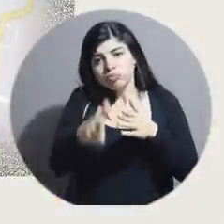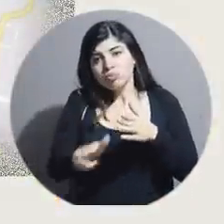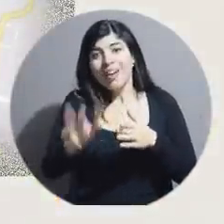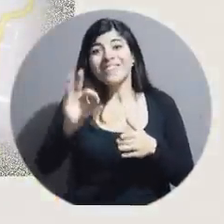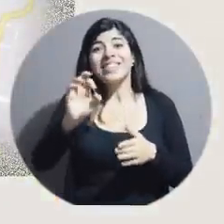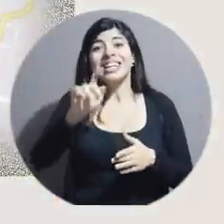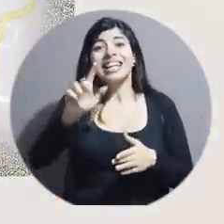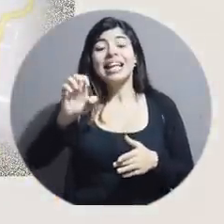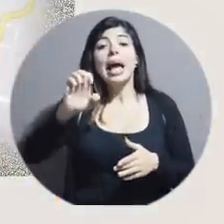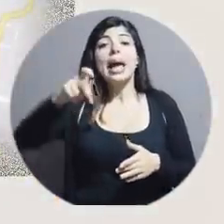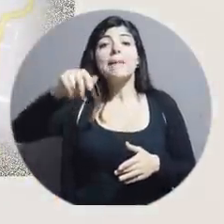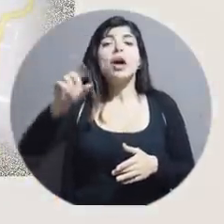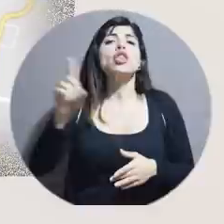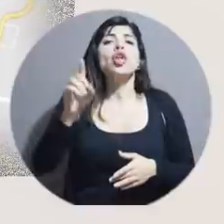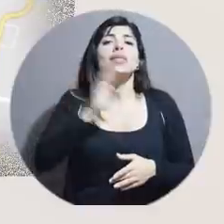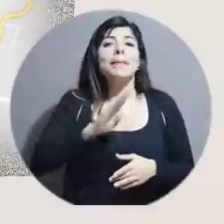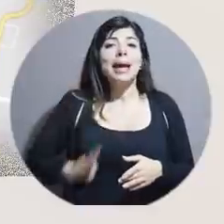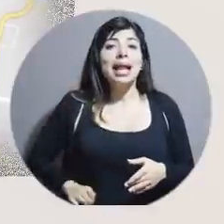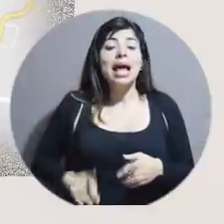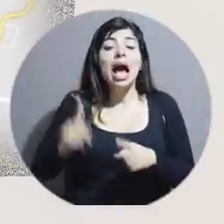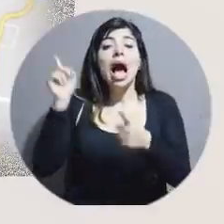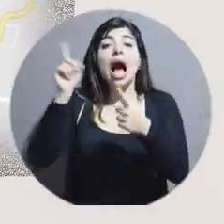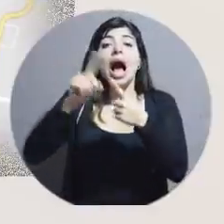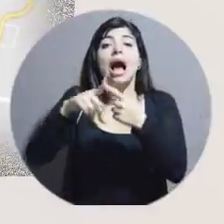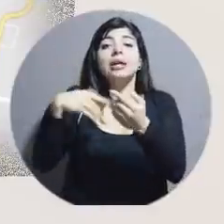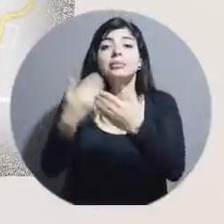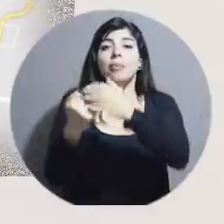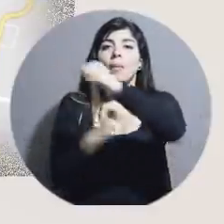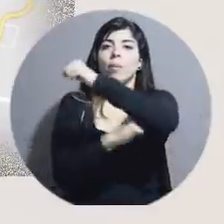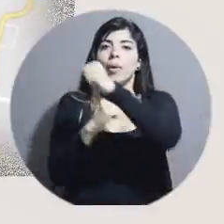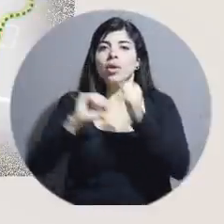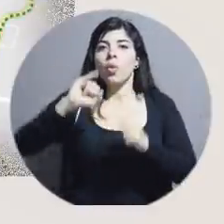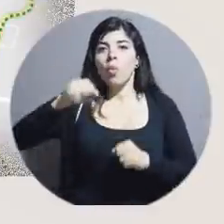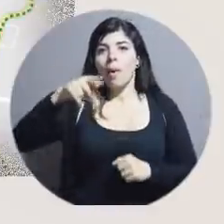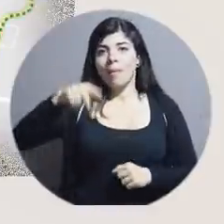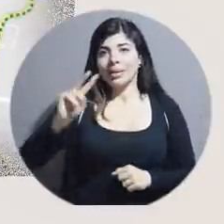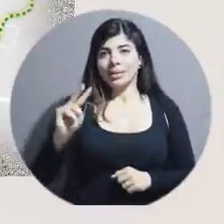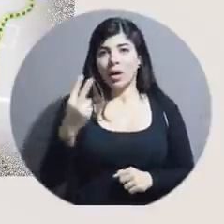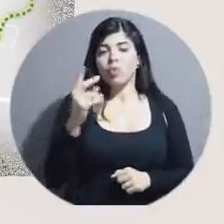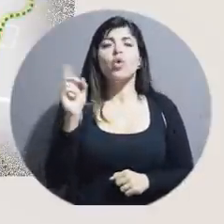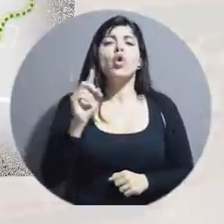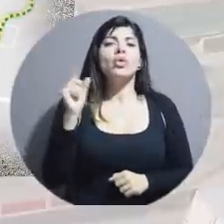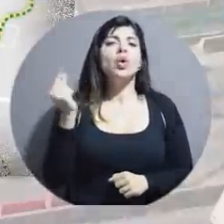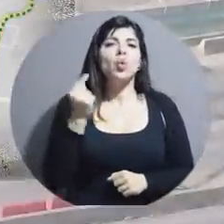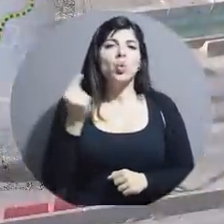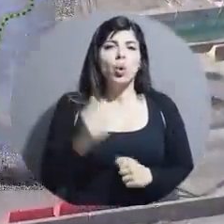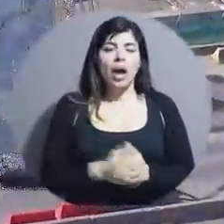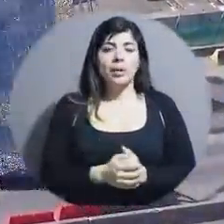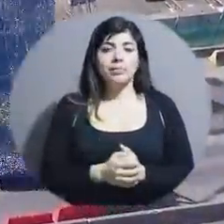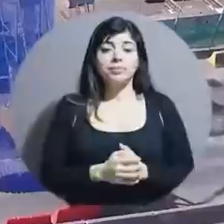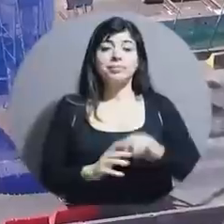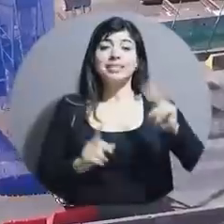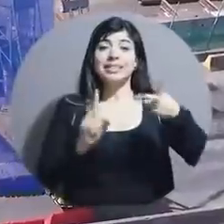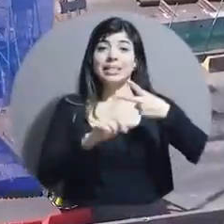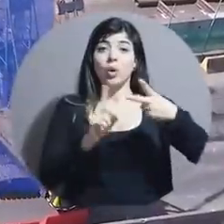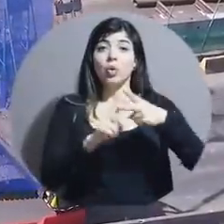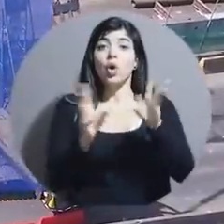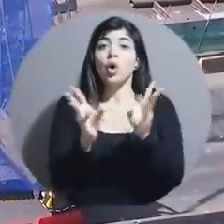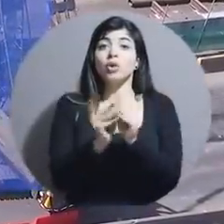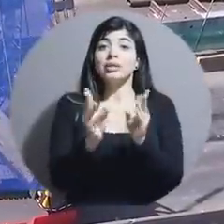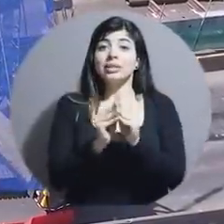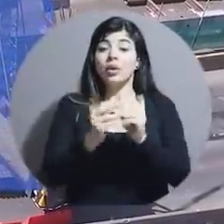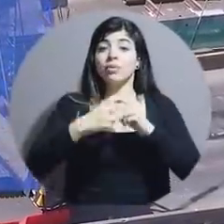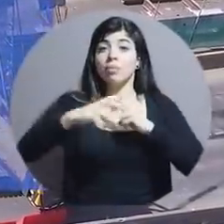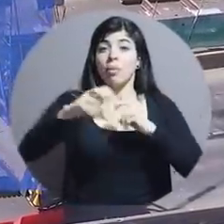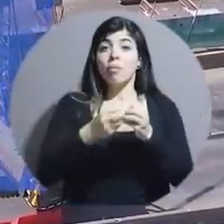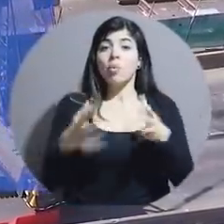la ferretería EPA en Belén hasta salir al puente Juan Pablo II en La Uruca. Segundo, el Consejo